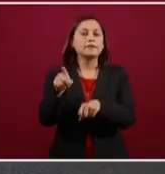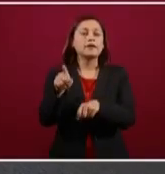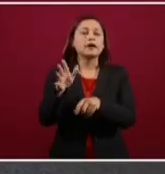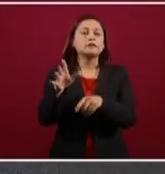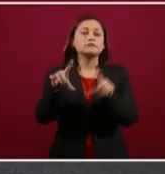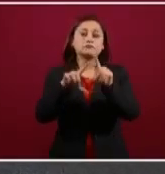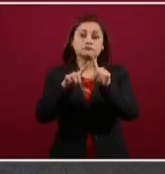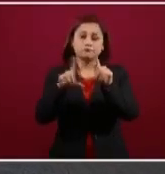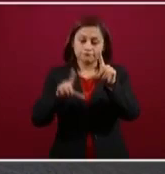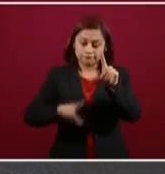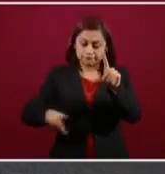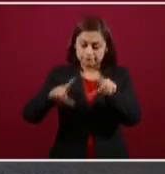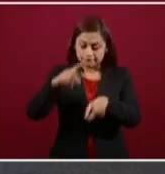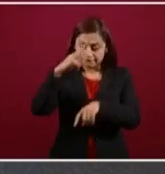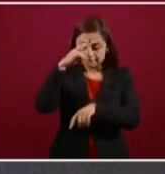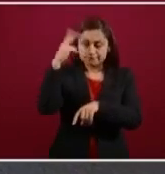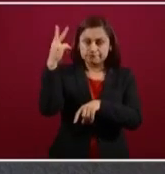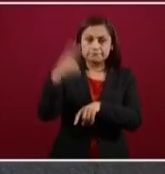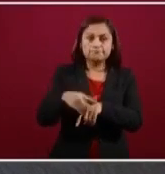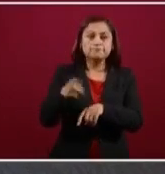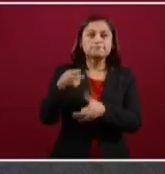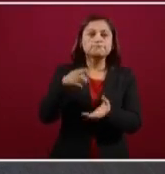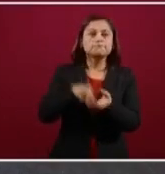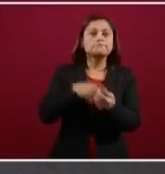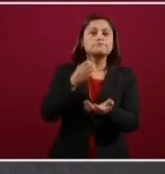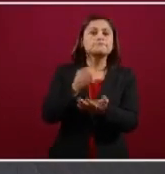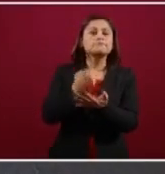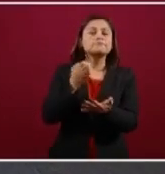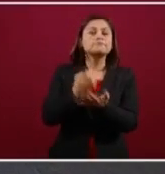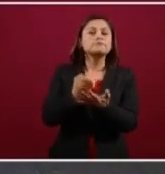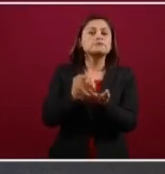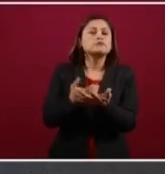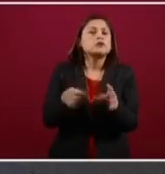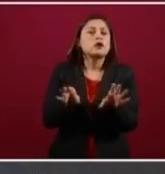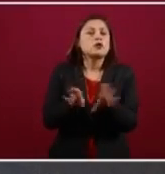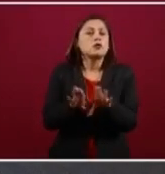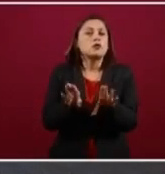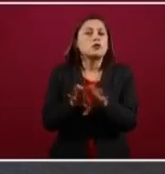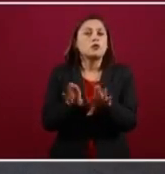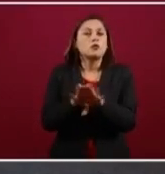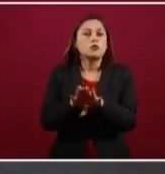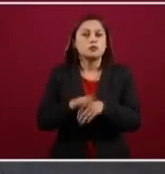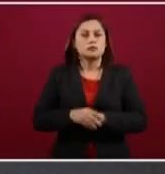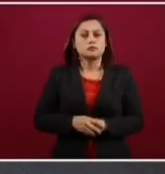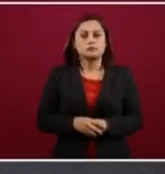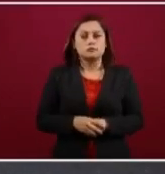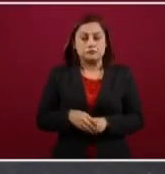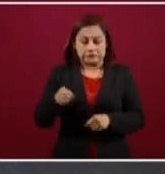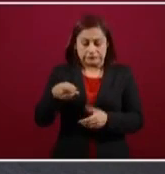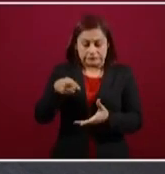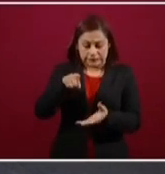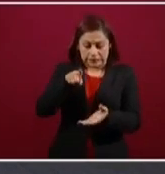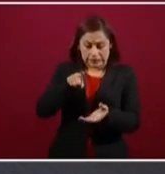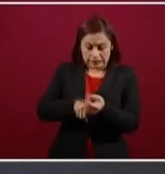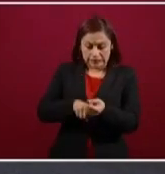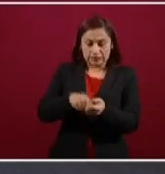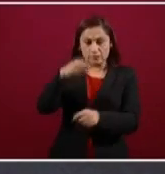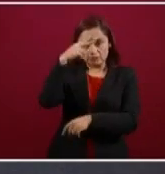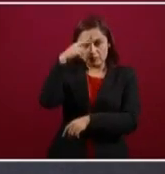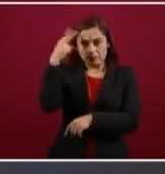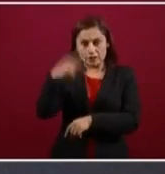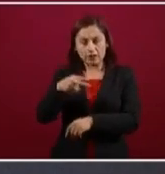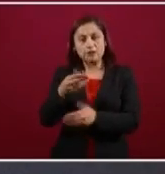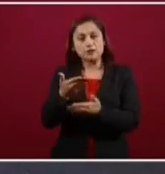de México, porque eso también se tiene que tomar en cuenta, cómo está el crecimiento en el mundo,